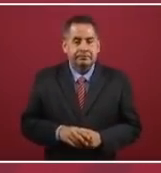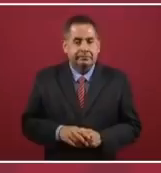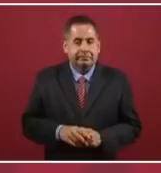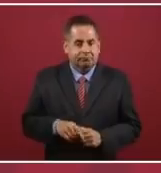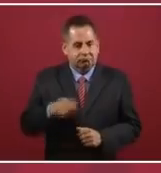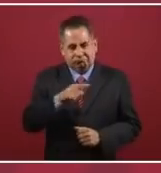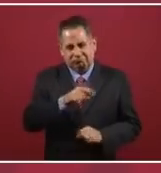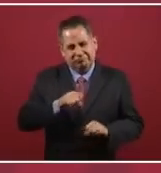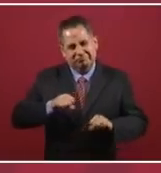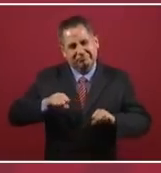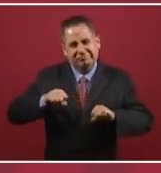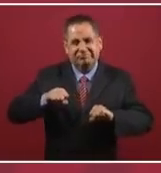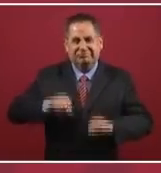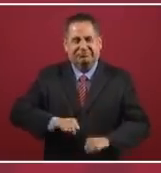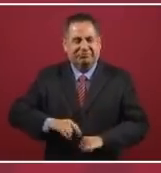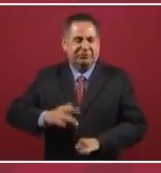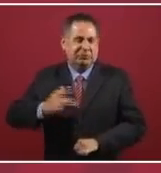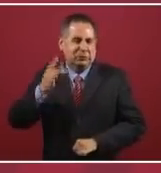machuchón.